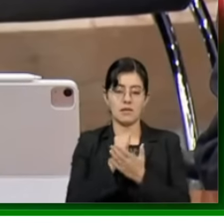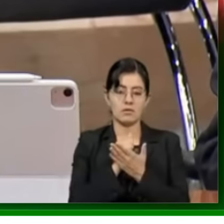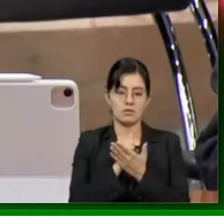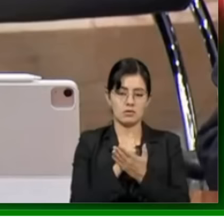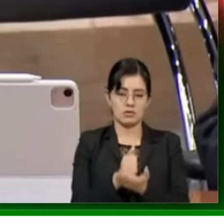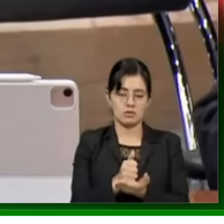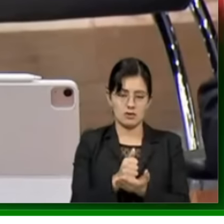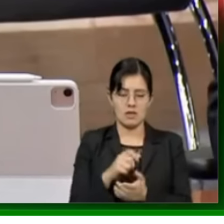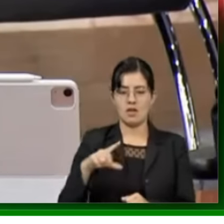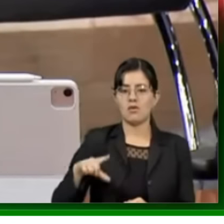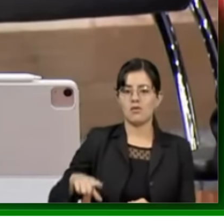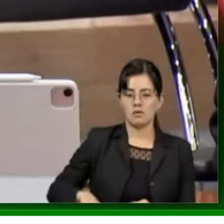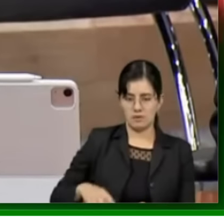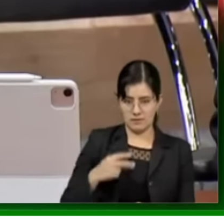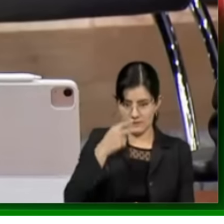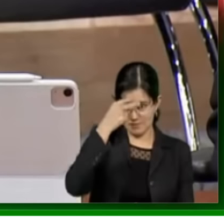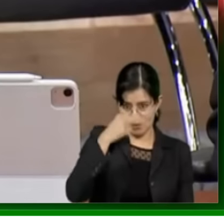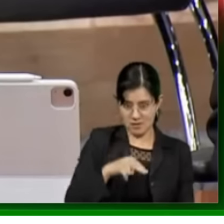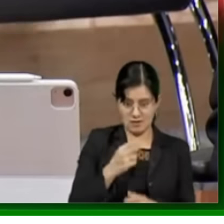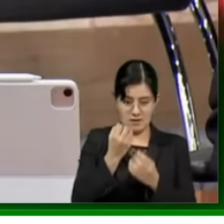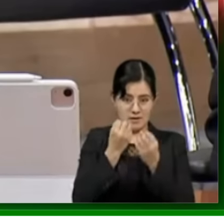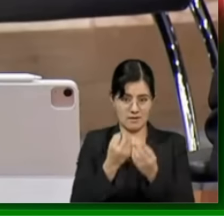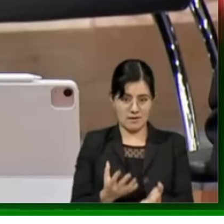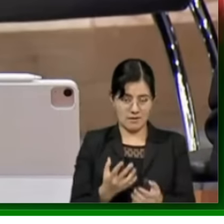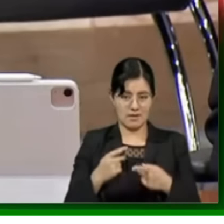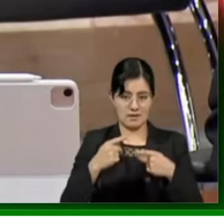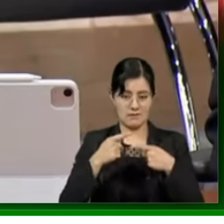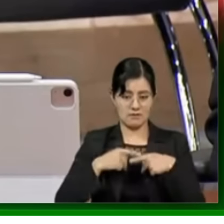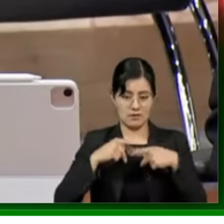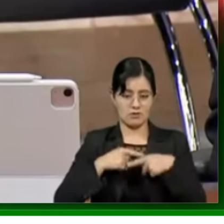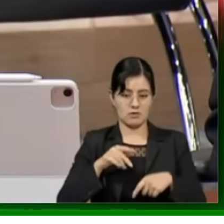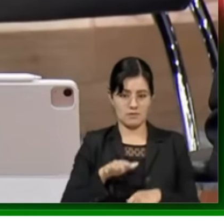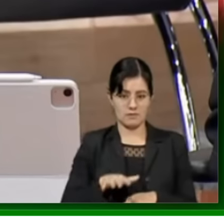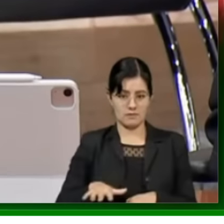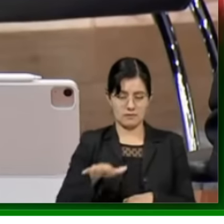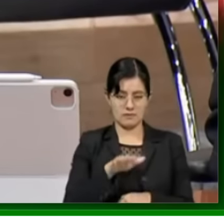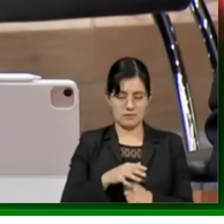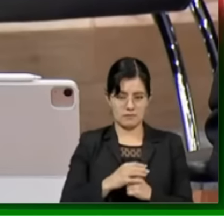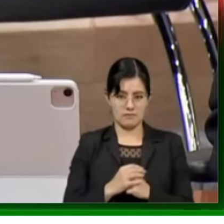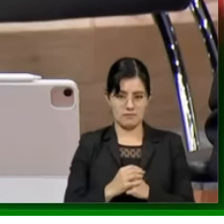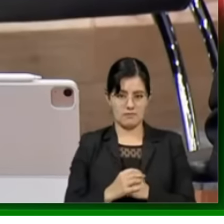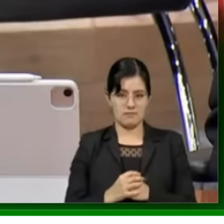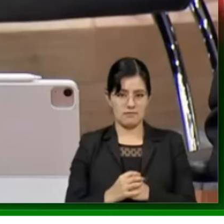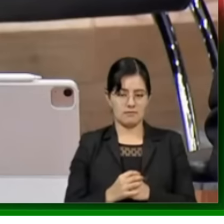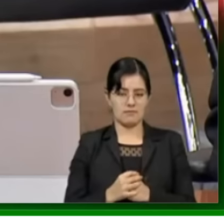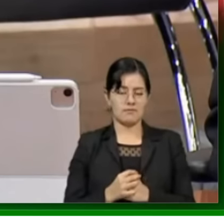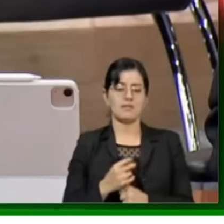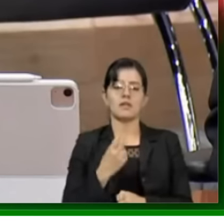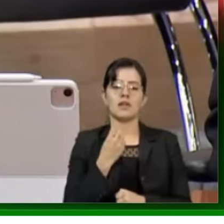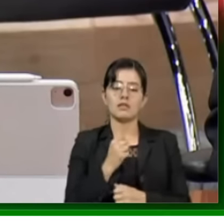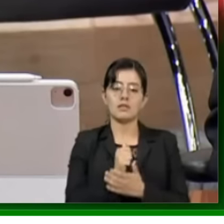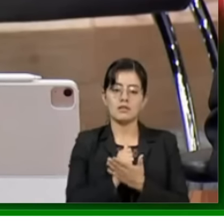que el estado mexicano le da a la población mexicana es una